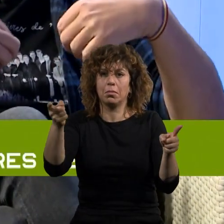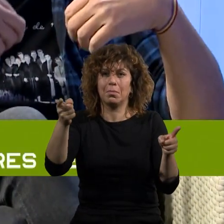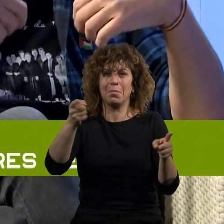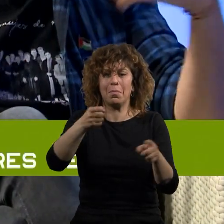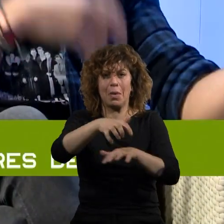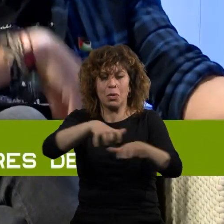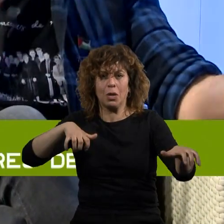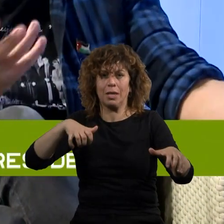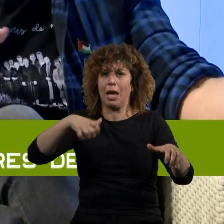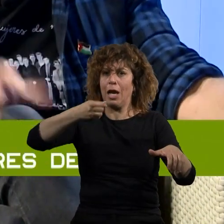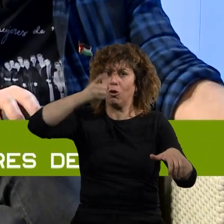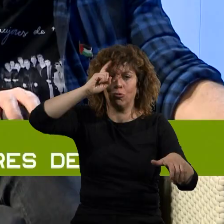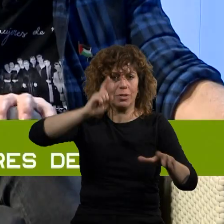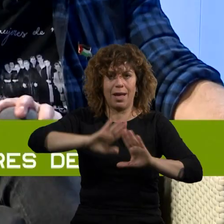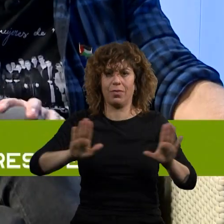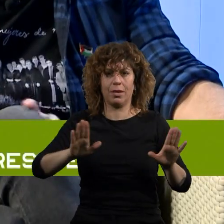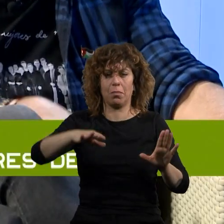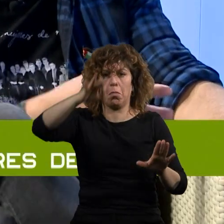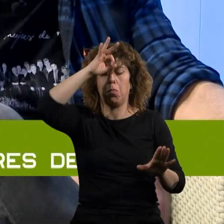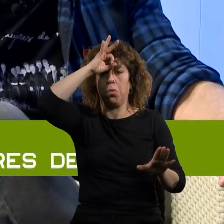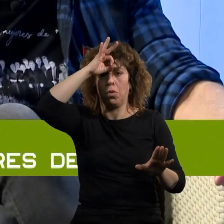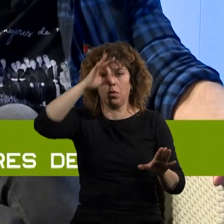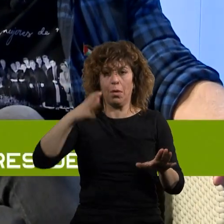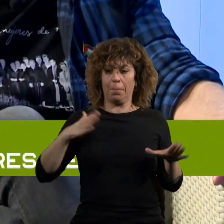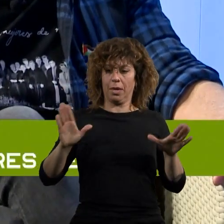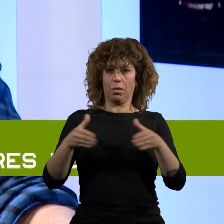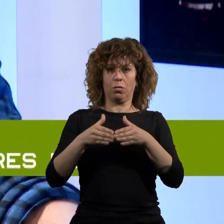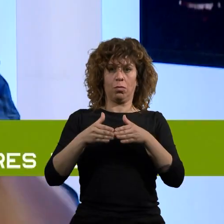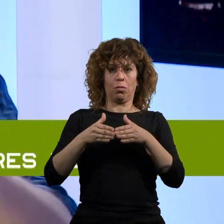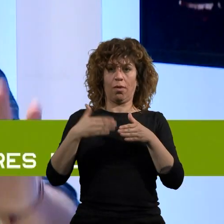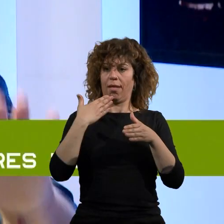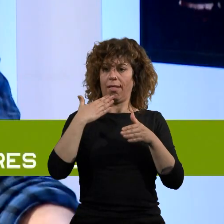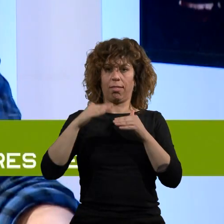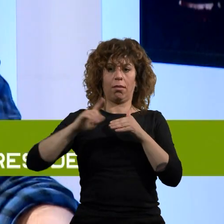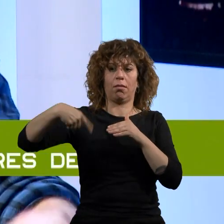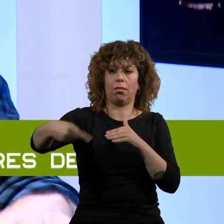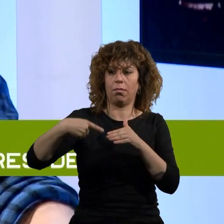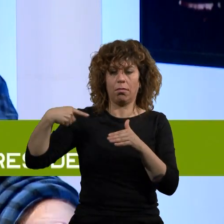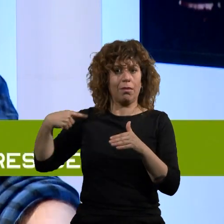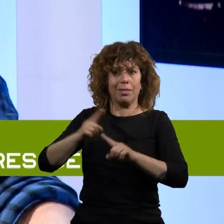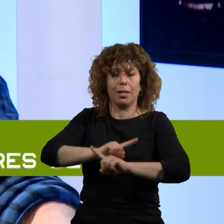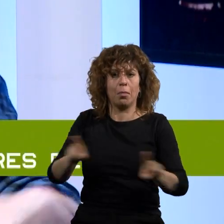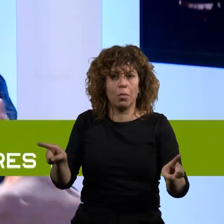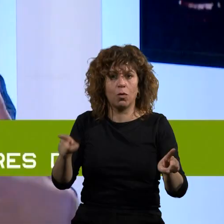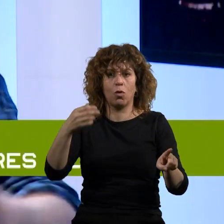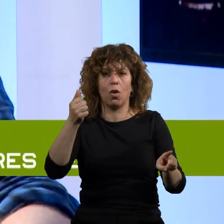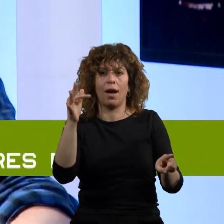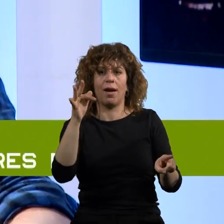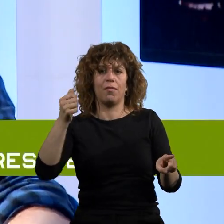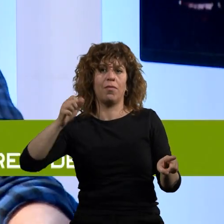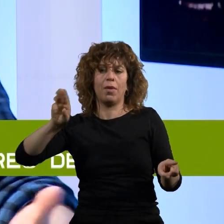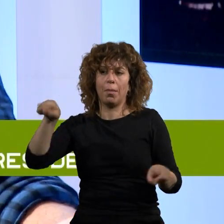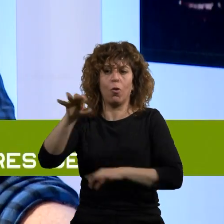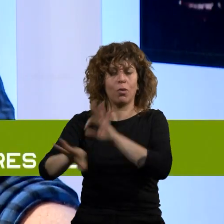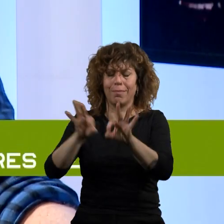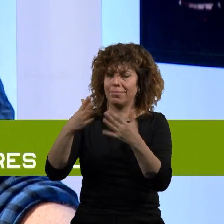mi generación, en la anterior y en la posterior. O sea, ¿no? Entonces yo creo que es algo fundamental y agradezco mucho a la FAPA que la haya organizado para que se